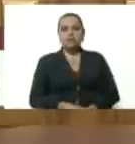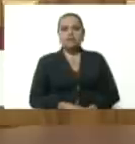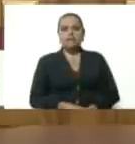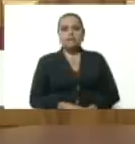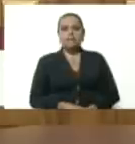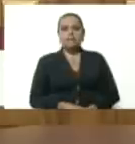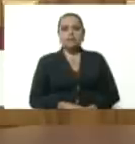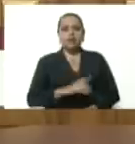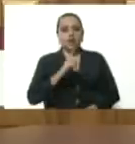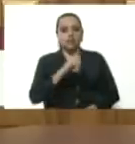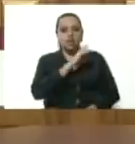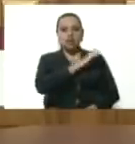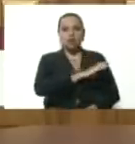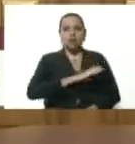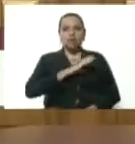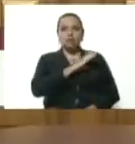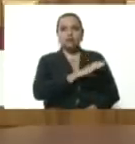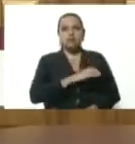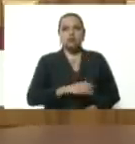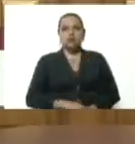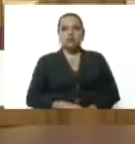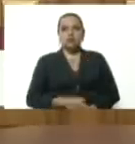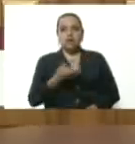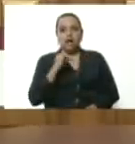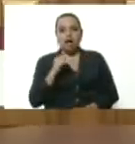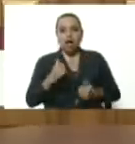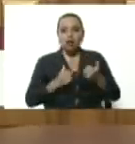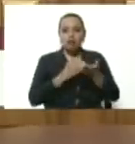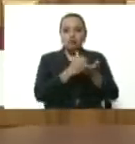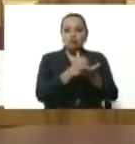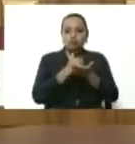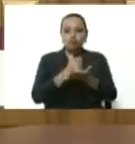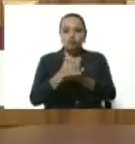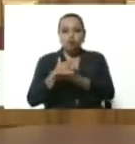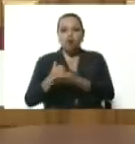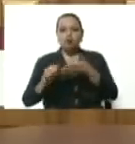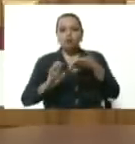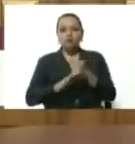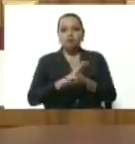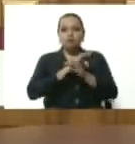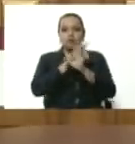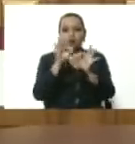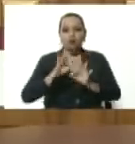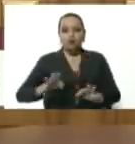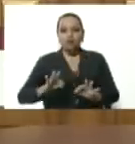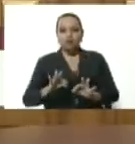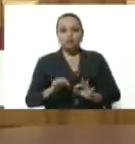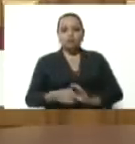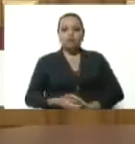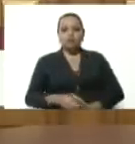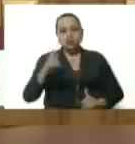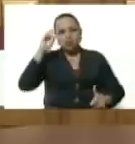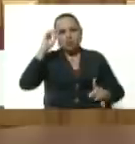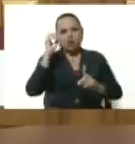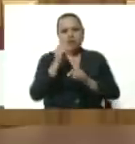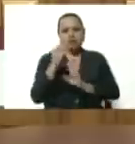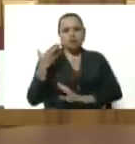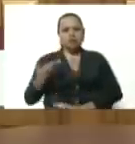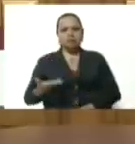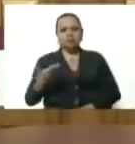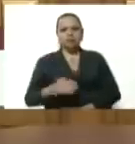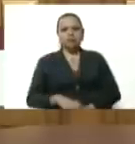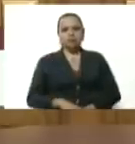esa comisión lo que va es a cooperar con una función, un cometido exclusivo del jefe